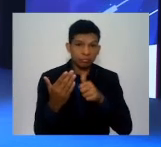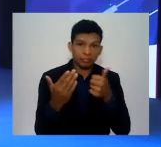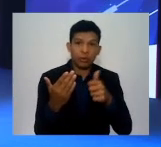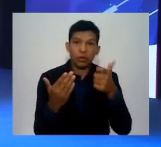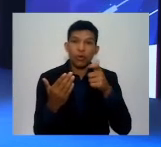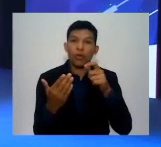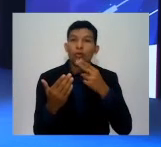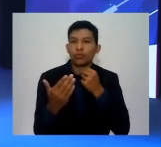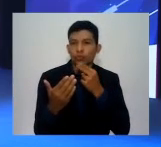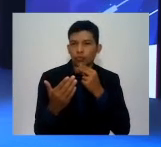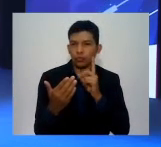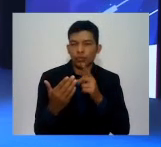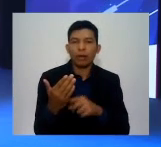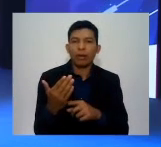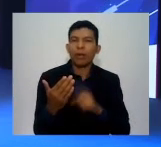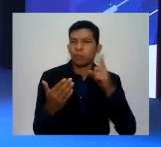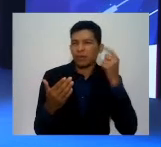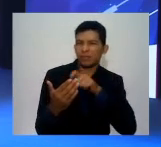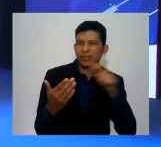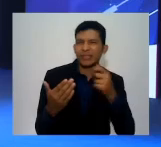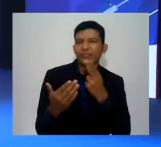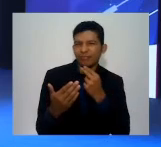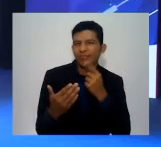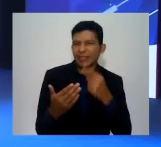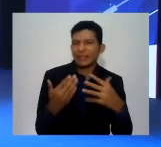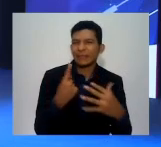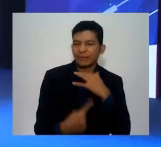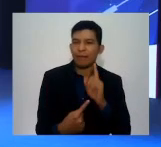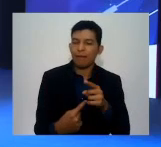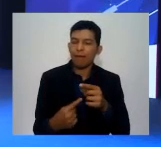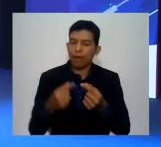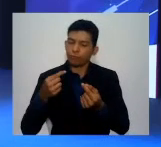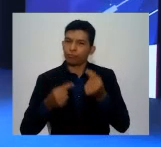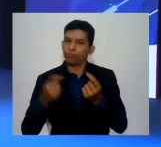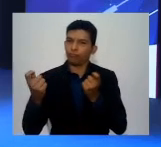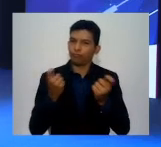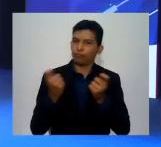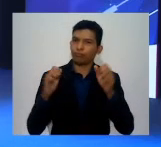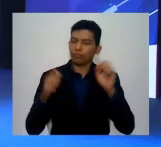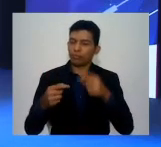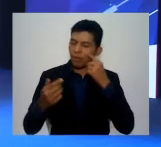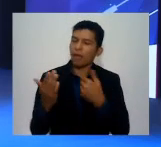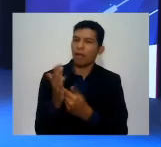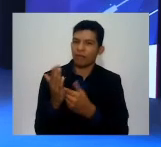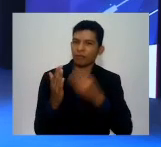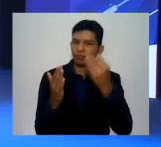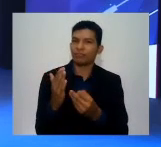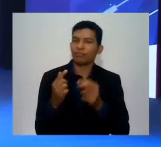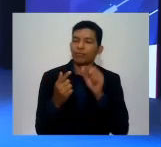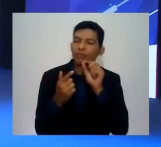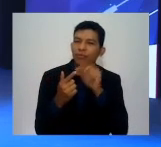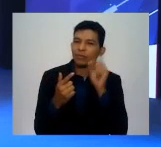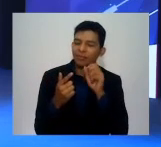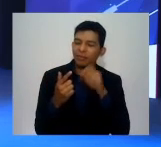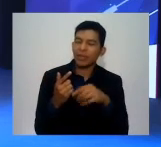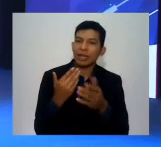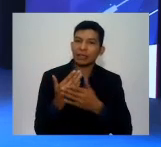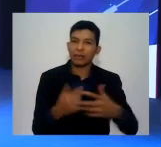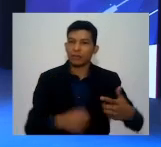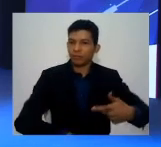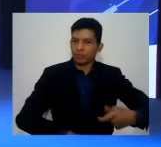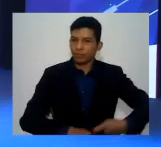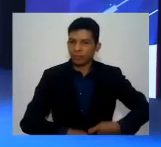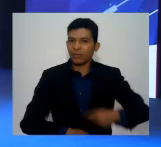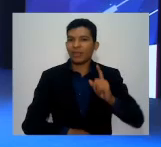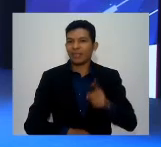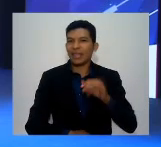abuelos, sus papás, sus mamás, abuelas, puede que tengan un equipo de estos en la casa o puede que nosotros mismos lo tengamos. Siempre es bueno tener uno, así